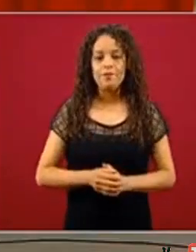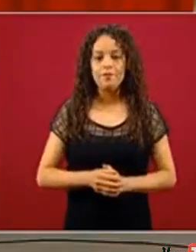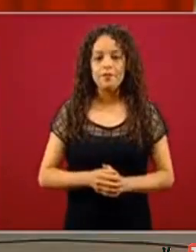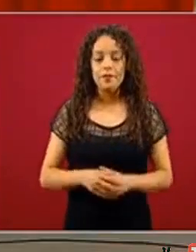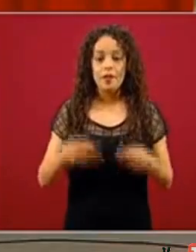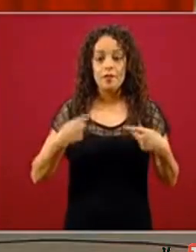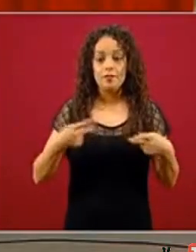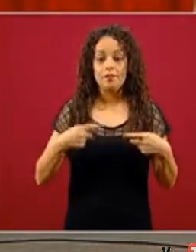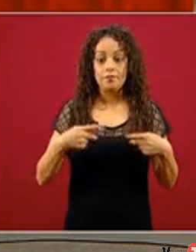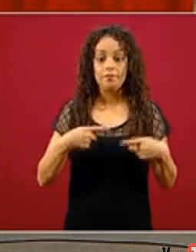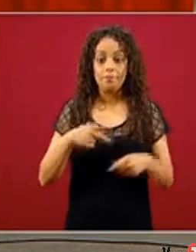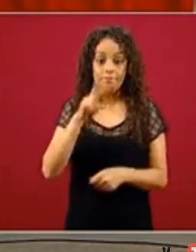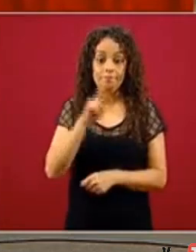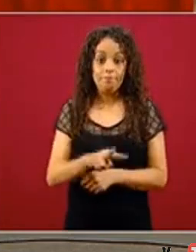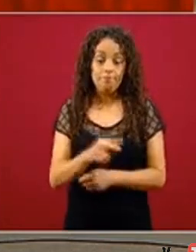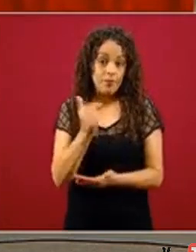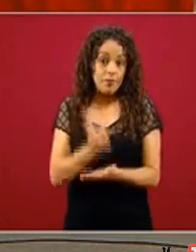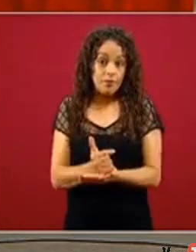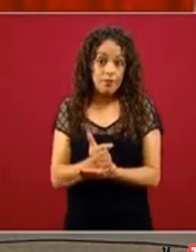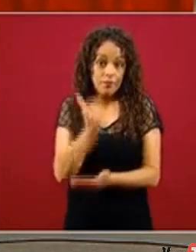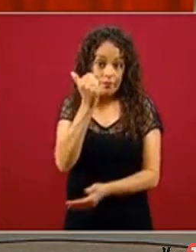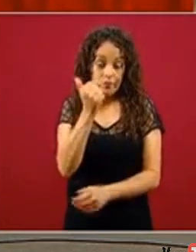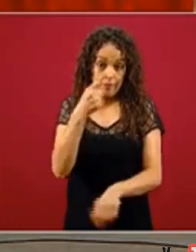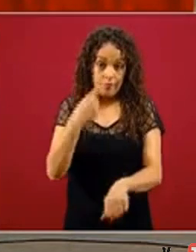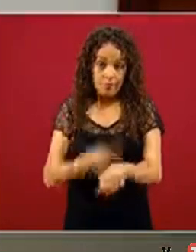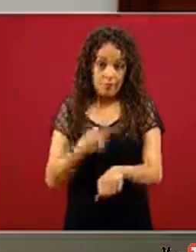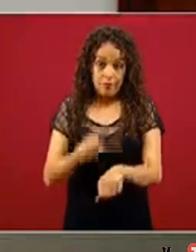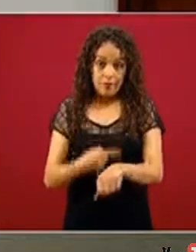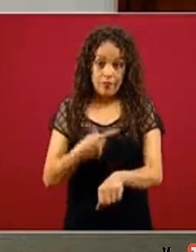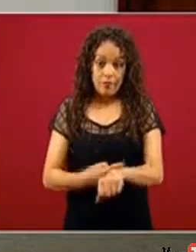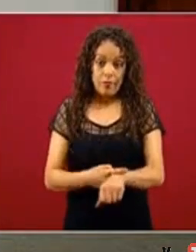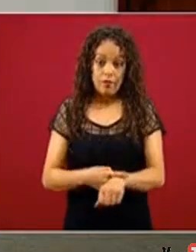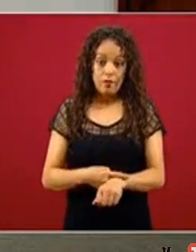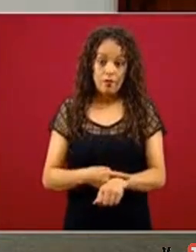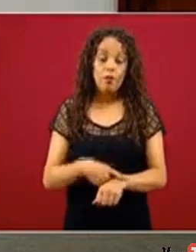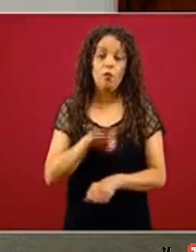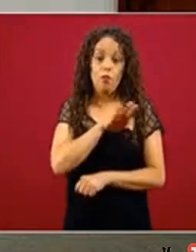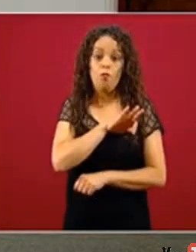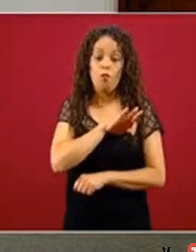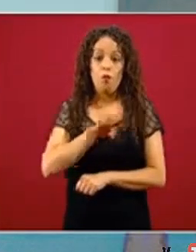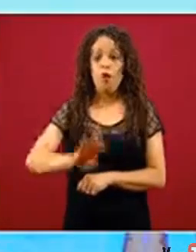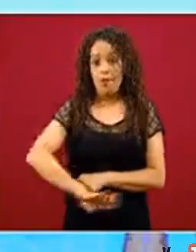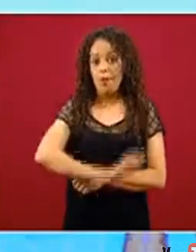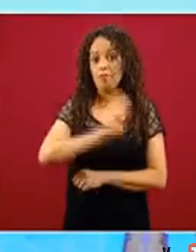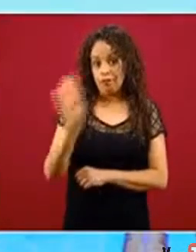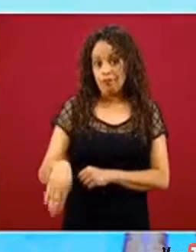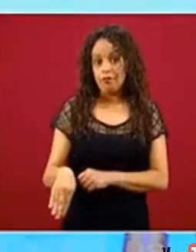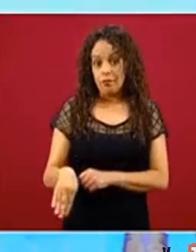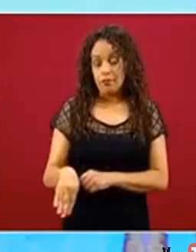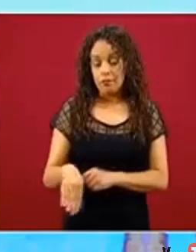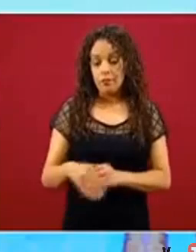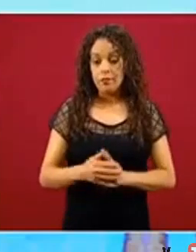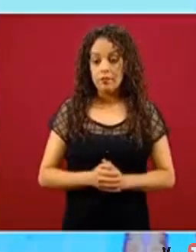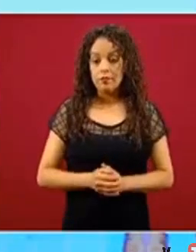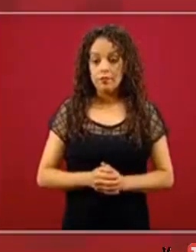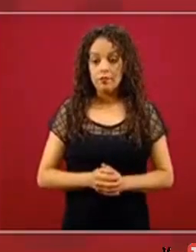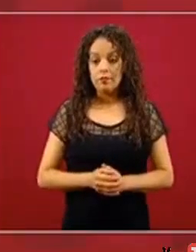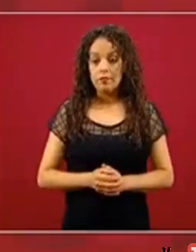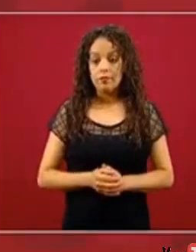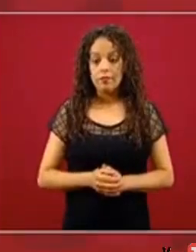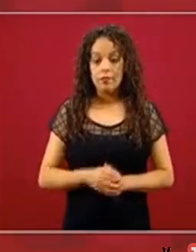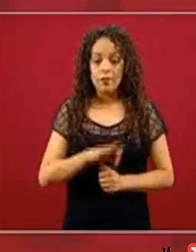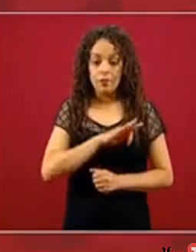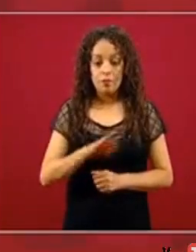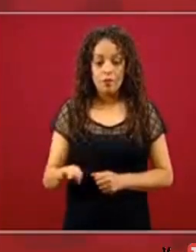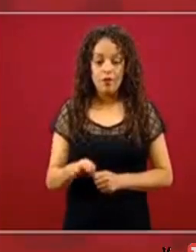críticamente enfermas o incluso en riesgo de perder la vida, podrían estar en esa condición